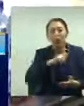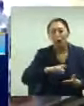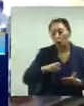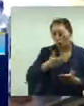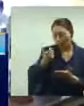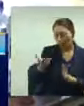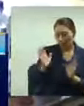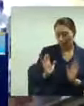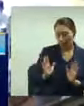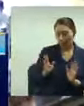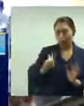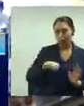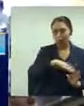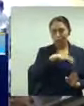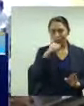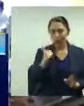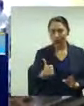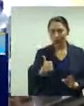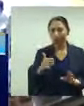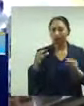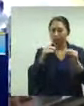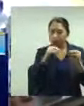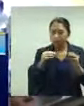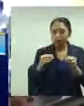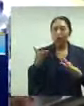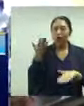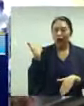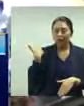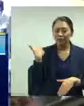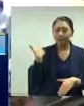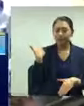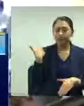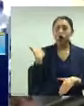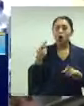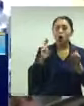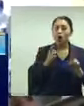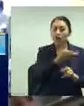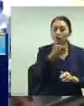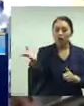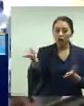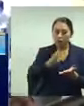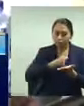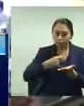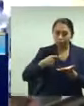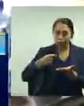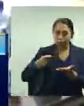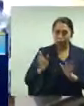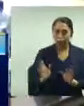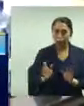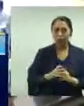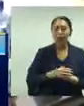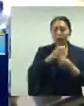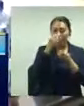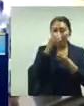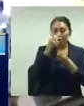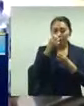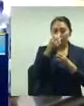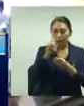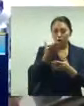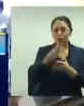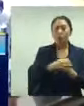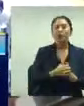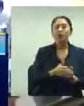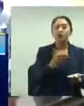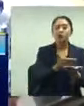que hablamos antes, espero que hayan tomado nota, aquí se les va a ratificar con parte del equipo de la comisión, de la información requerida por los